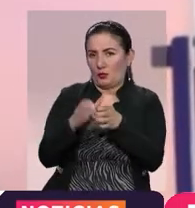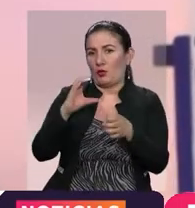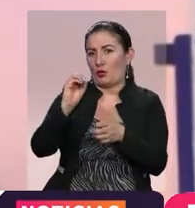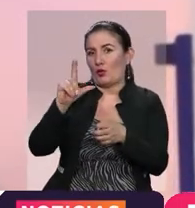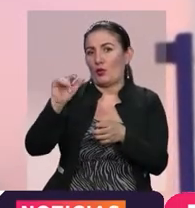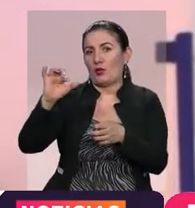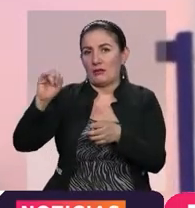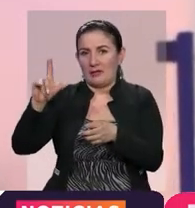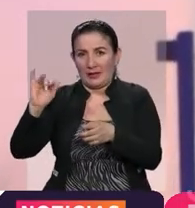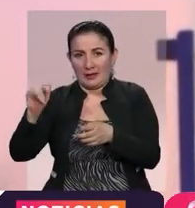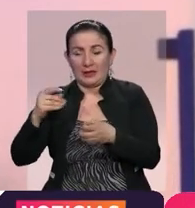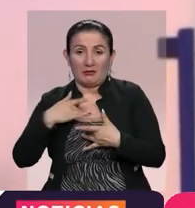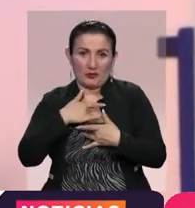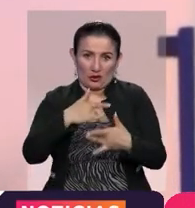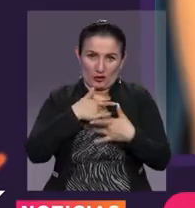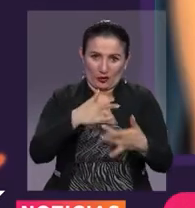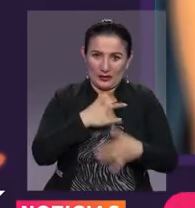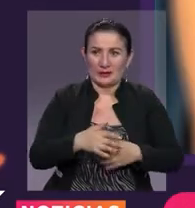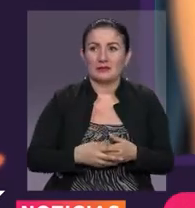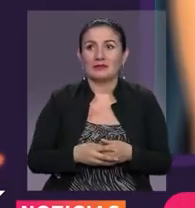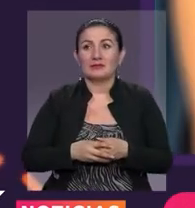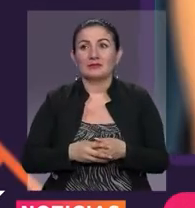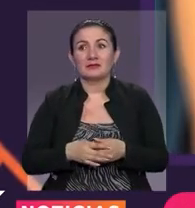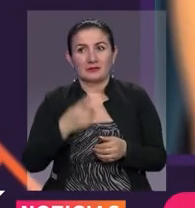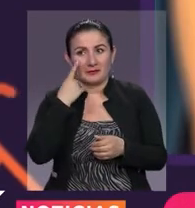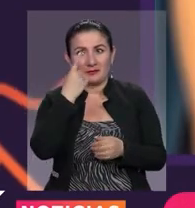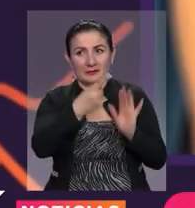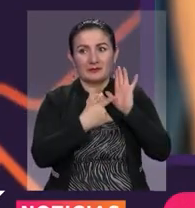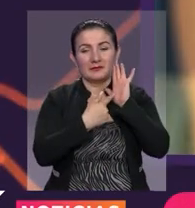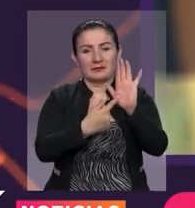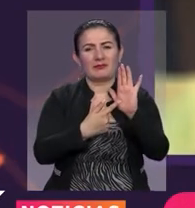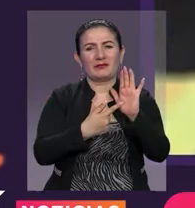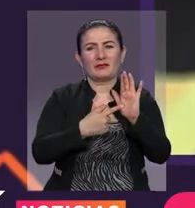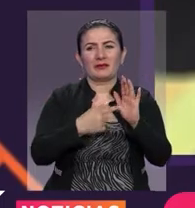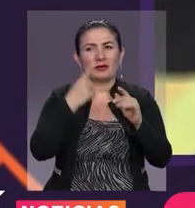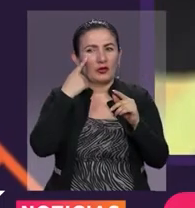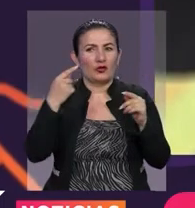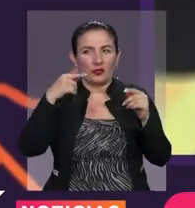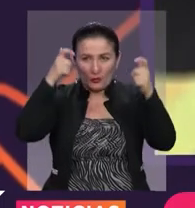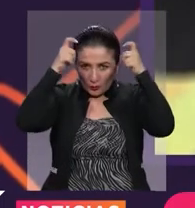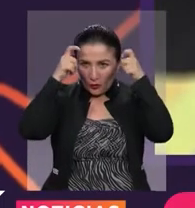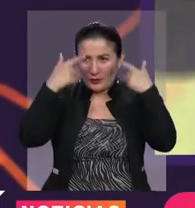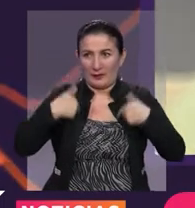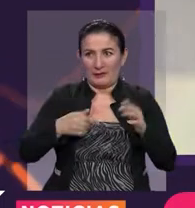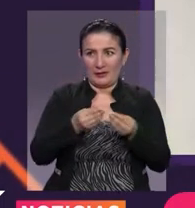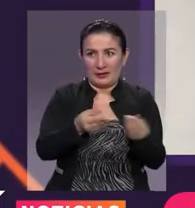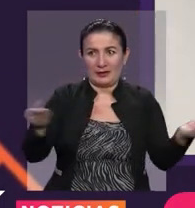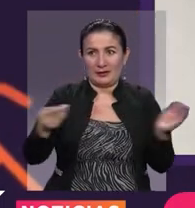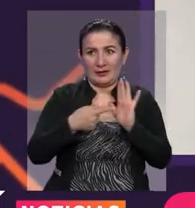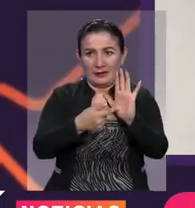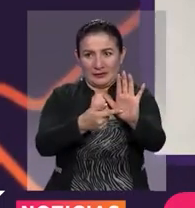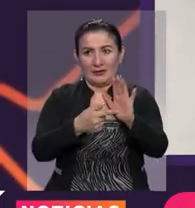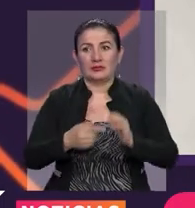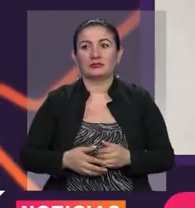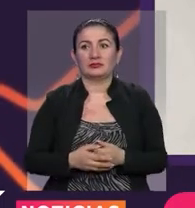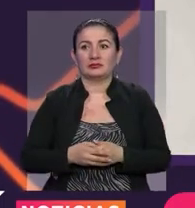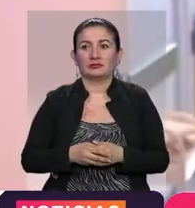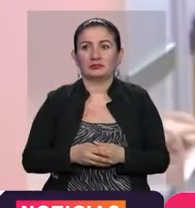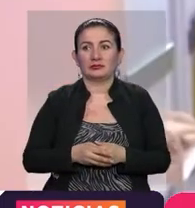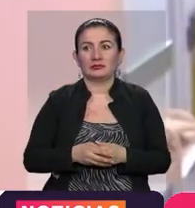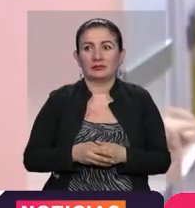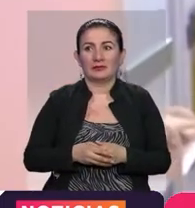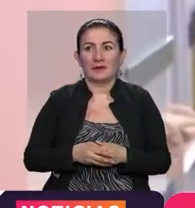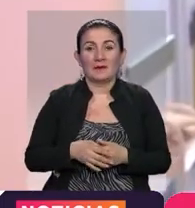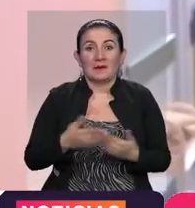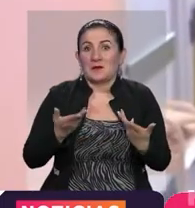donar unos regalos de Coldplay. Le entregaron a los menores afiches, camisetas, gorras y demás elementos de la agrupación. No tengo palabras